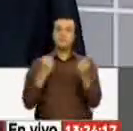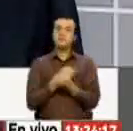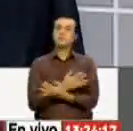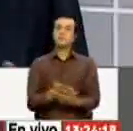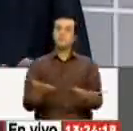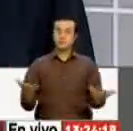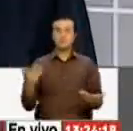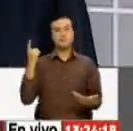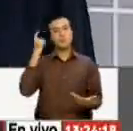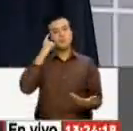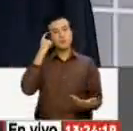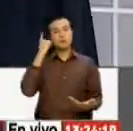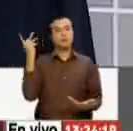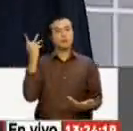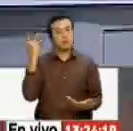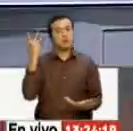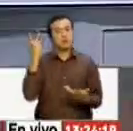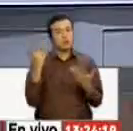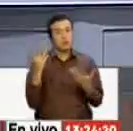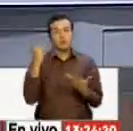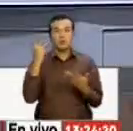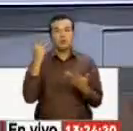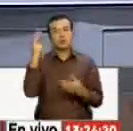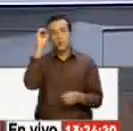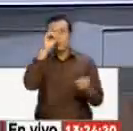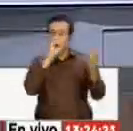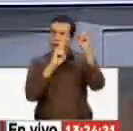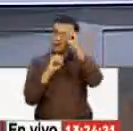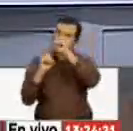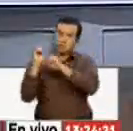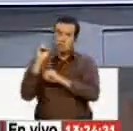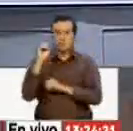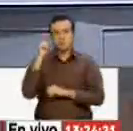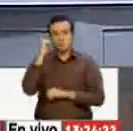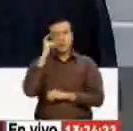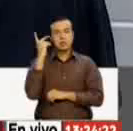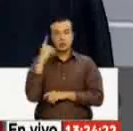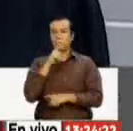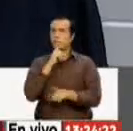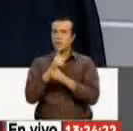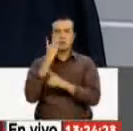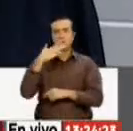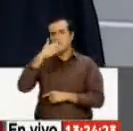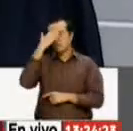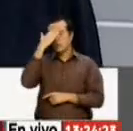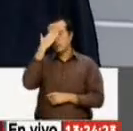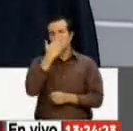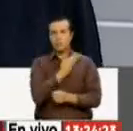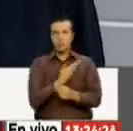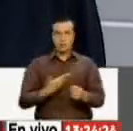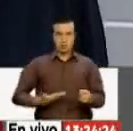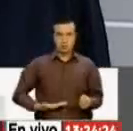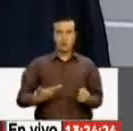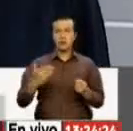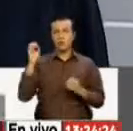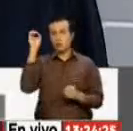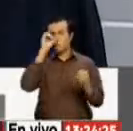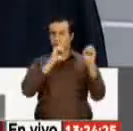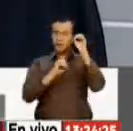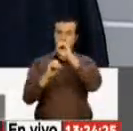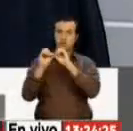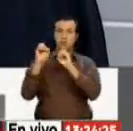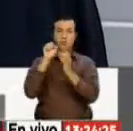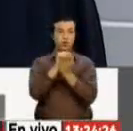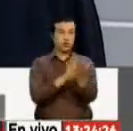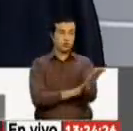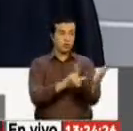sentido, vaticinan el escenario de un veto. Nosotros teníamos previsto que esto se dé, es decir, que el presidente haga un veto en función